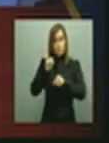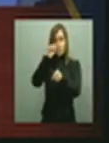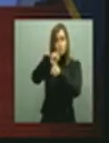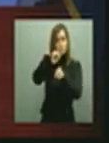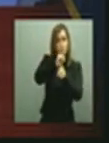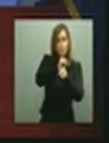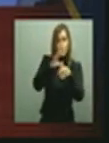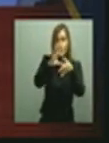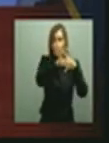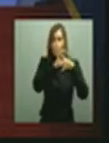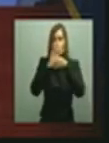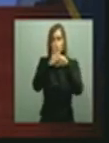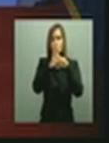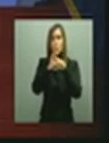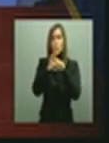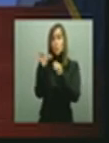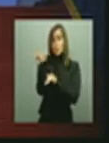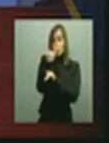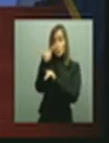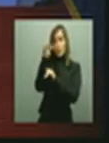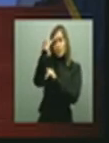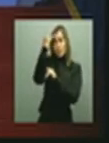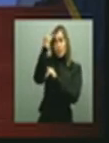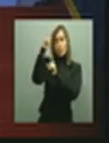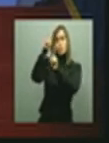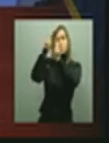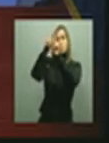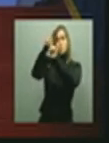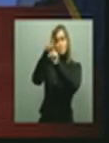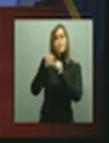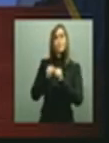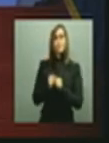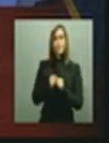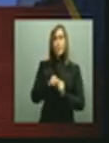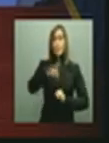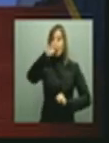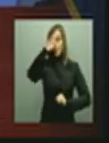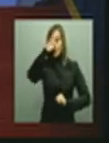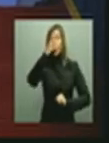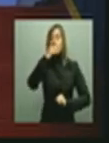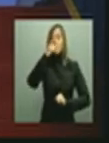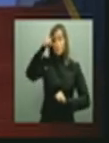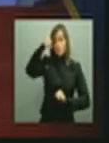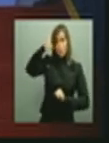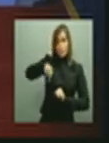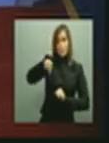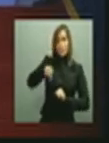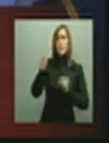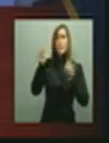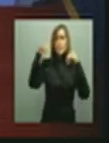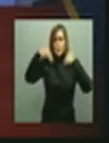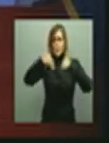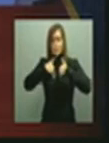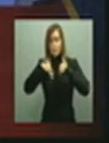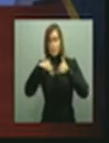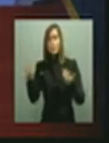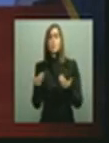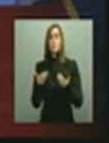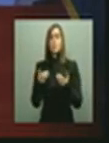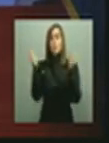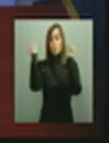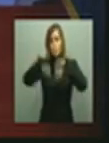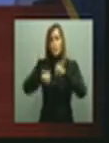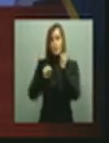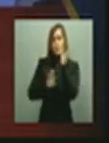fuente judicial por muchos años, de ser, digamos, el símbolo de justicia, de la justicia valga